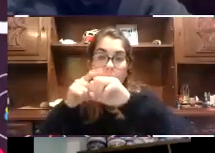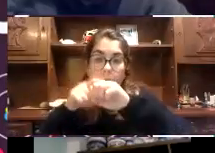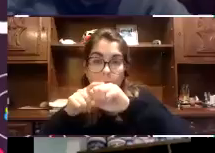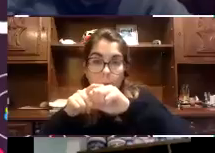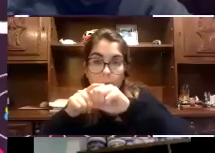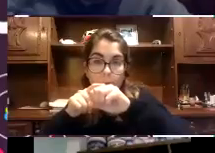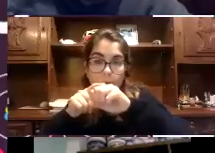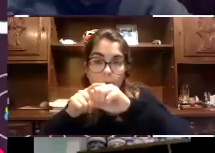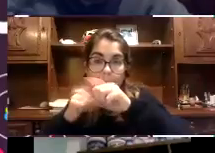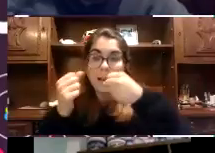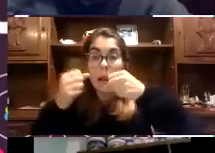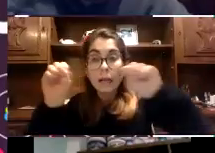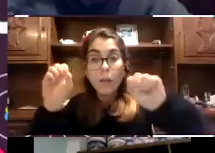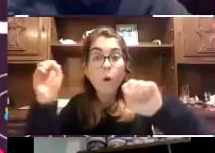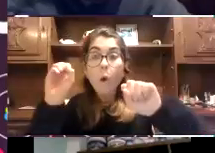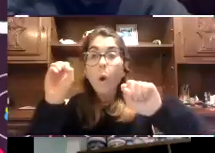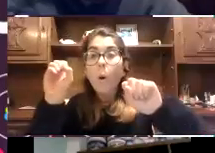perdido electrones.